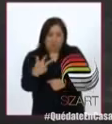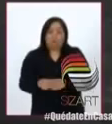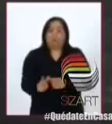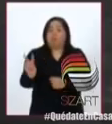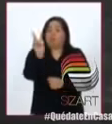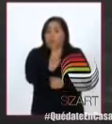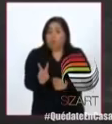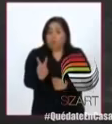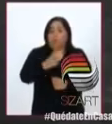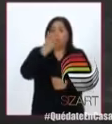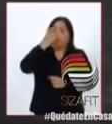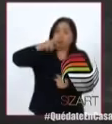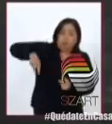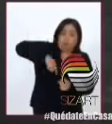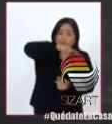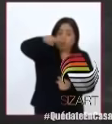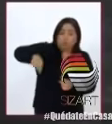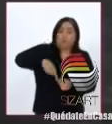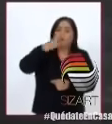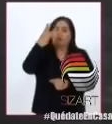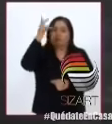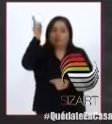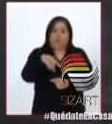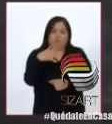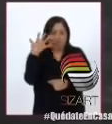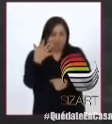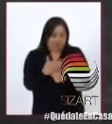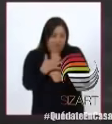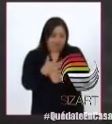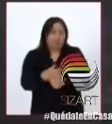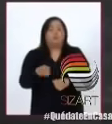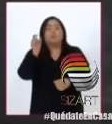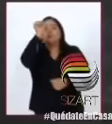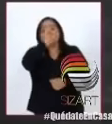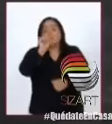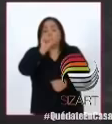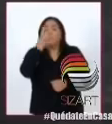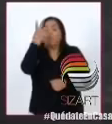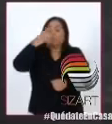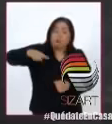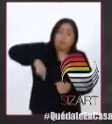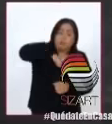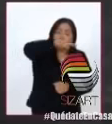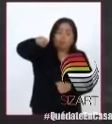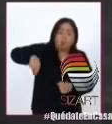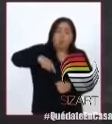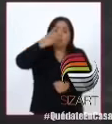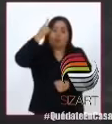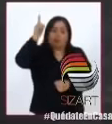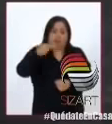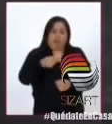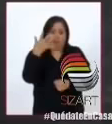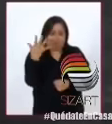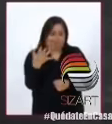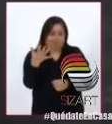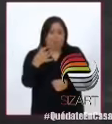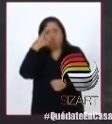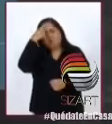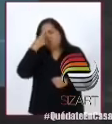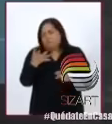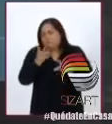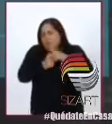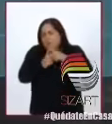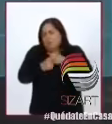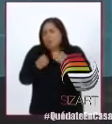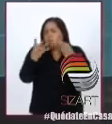viernes, tres vueltas y tres quintos. Y el sábado, cuatro vueltas y un quinto. Para calcular